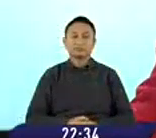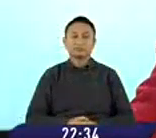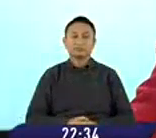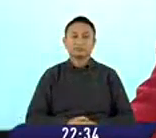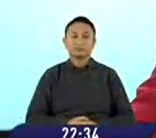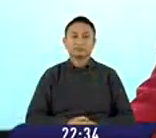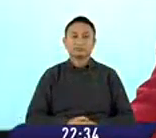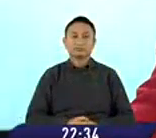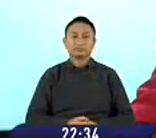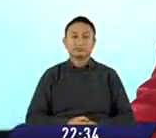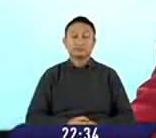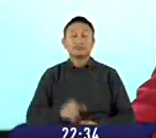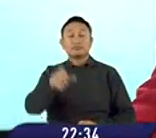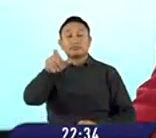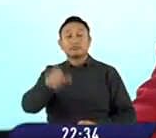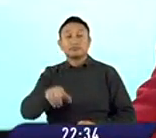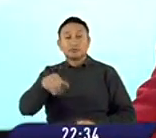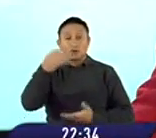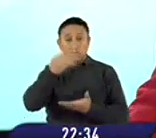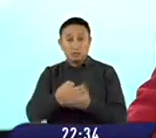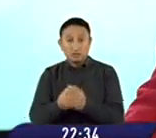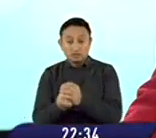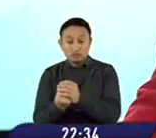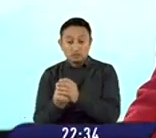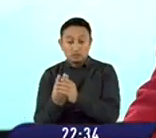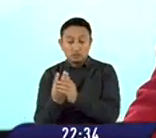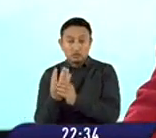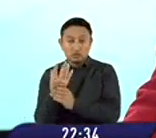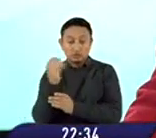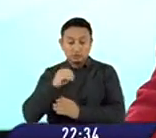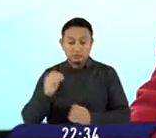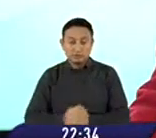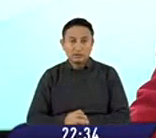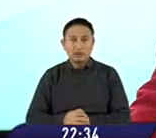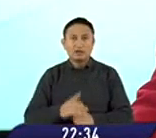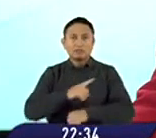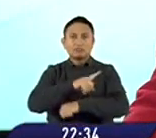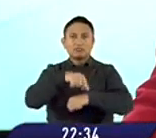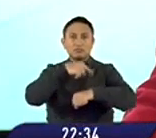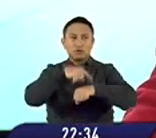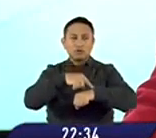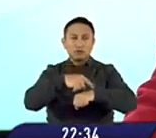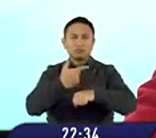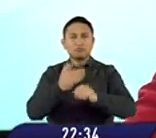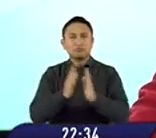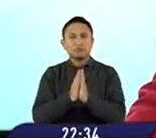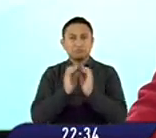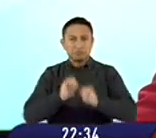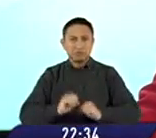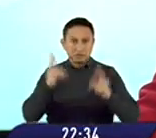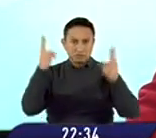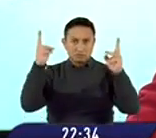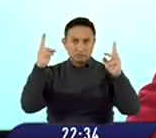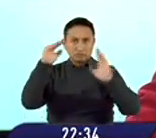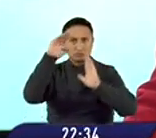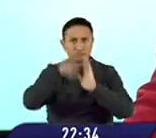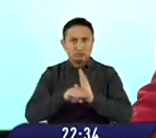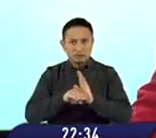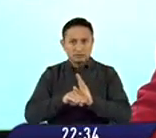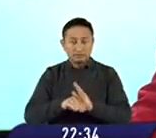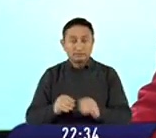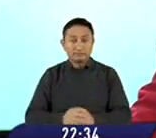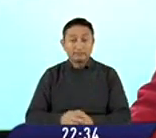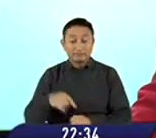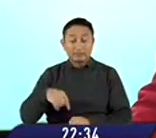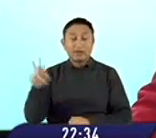Los floricultores en Cotopaxi impiden que se reduzca la franja horaria de cortes de energía eléctrica. Solo